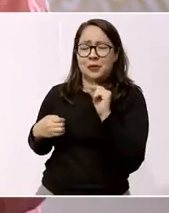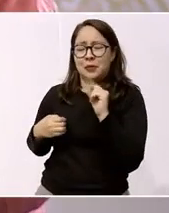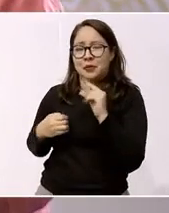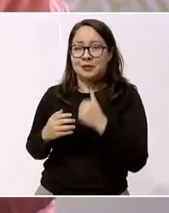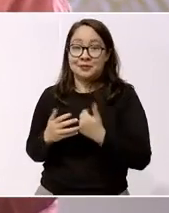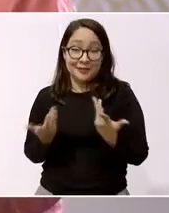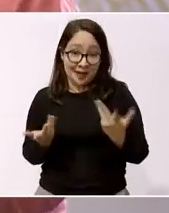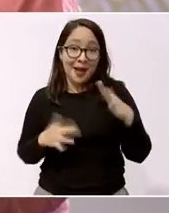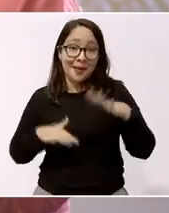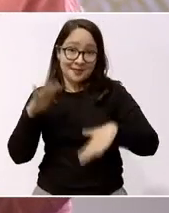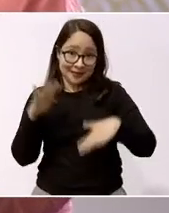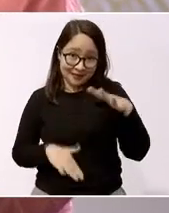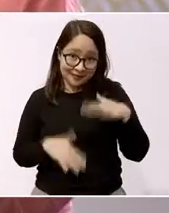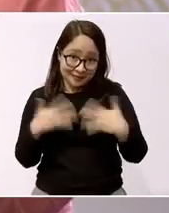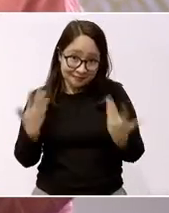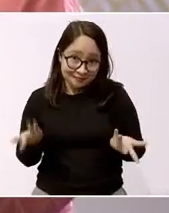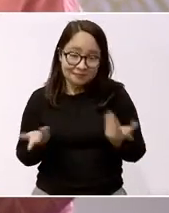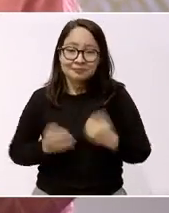Son